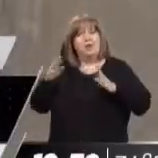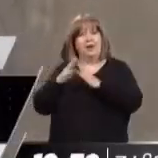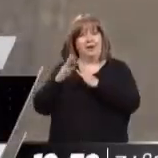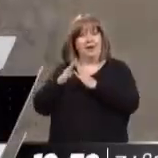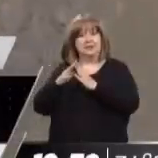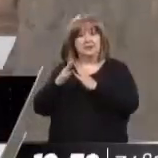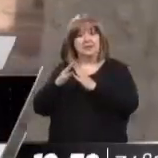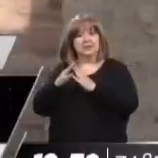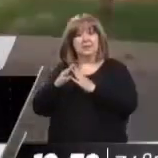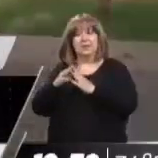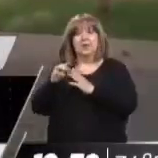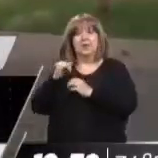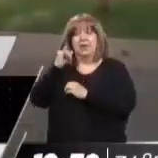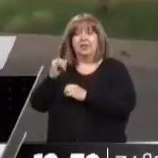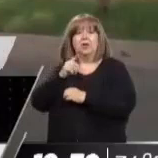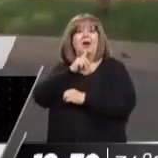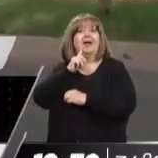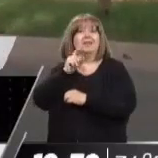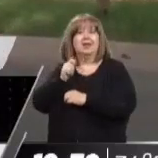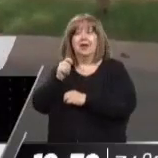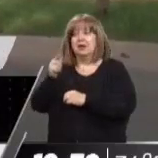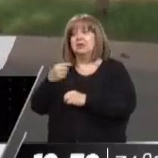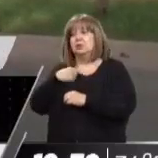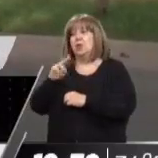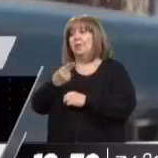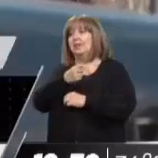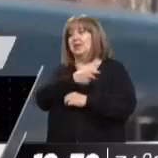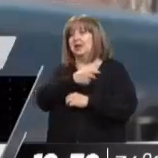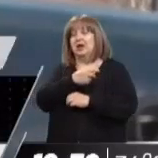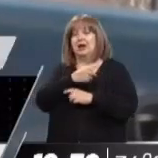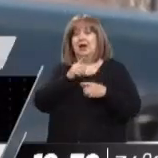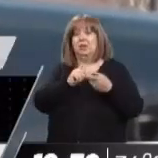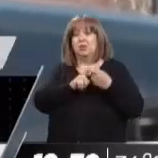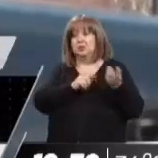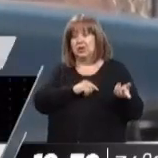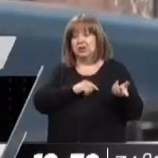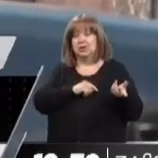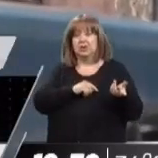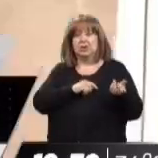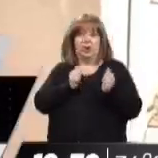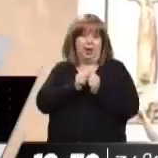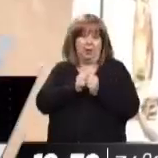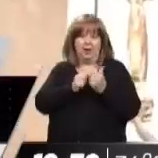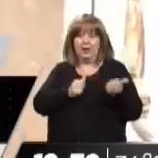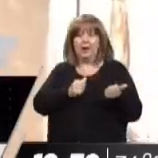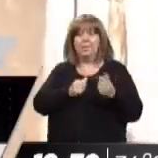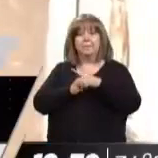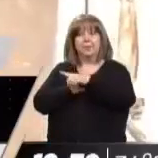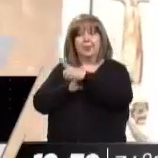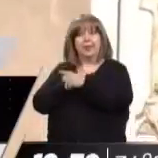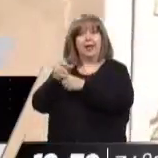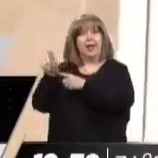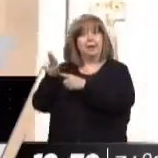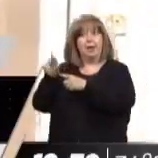allí cuando confiesa en la casa de una tía lo que había sucedido. Y fue el propio hermano Maximiliano Tarrés